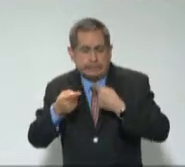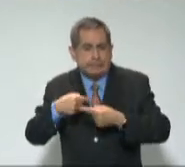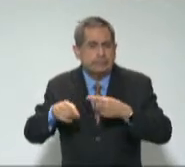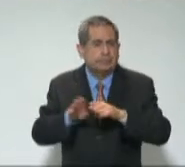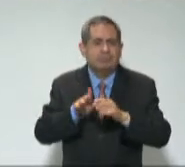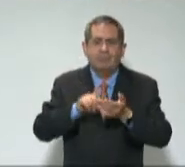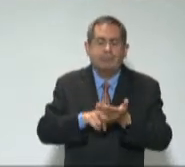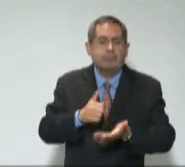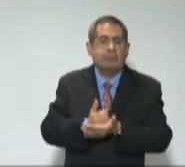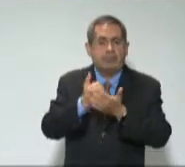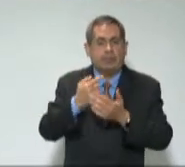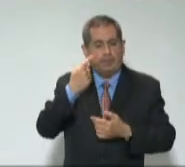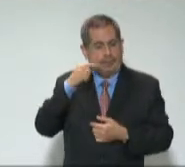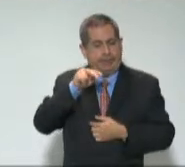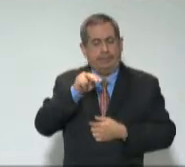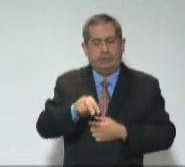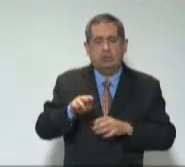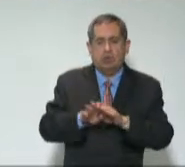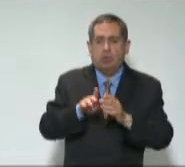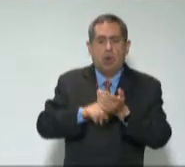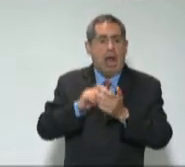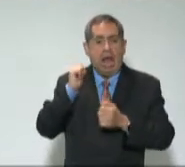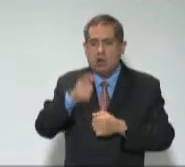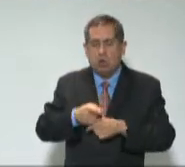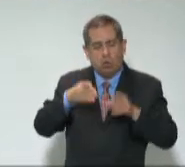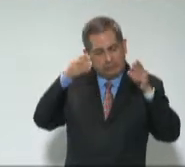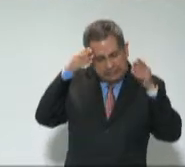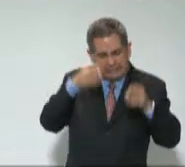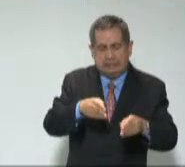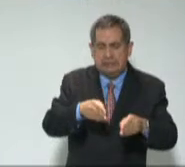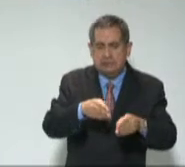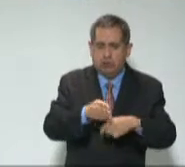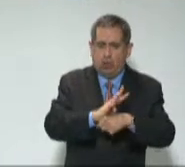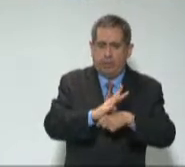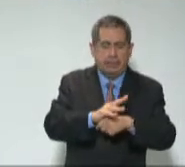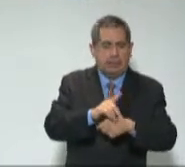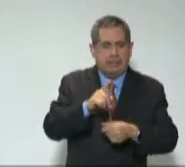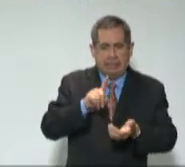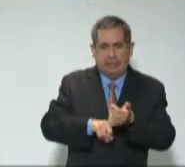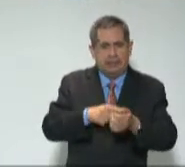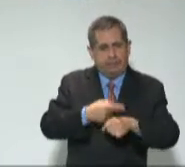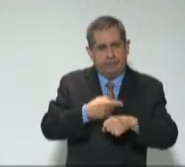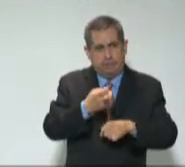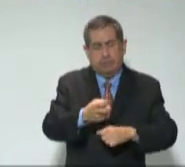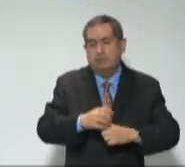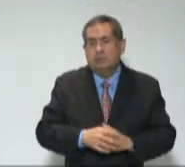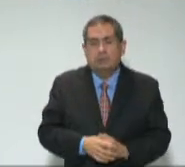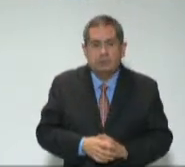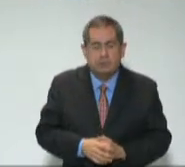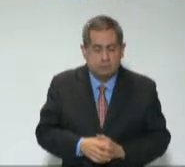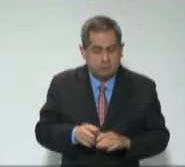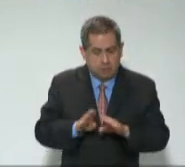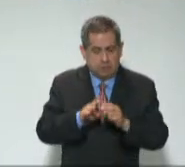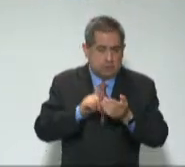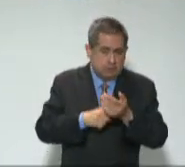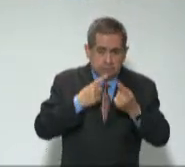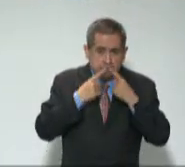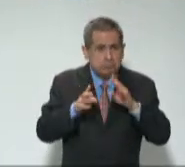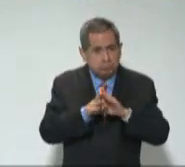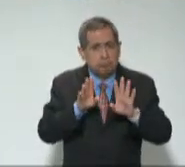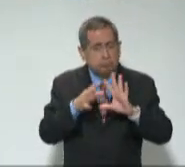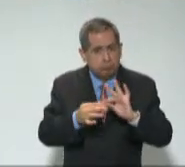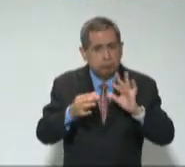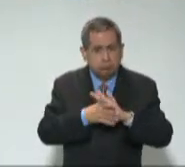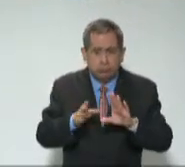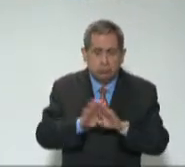atender en específico una sola enfermedad que es el covid eso implicó eh efectivamente tener que hacer